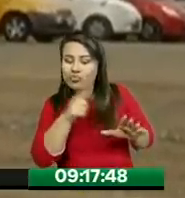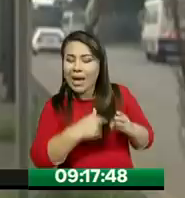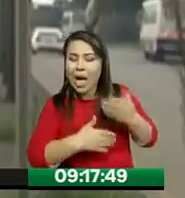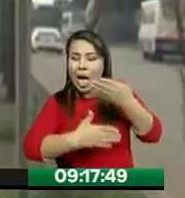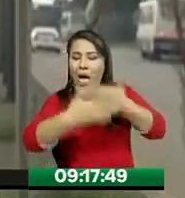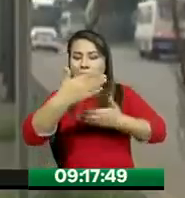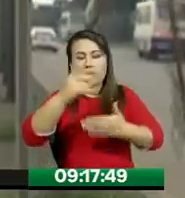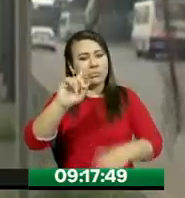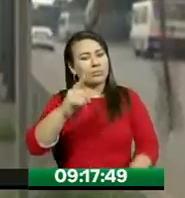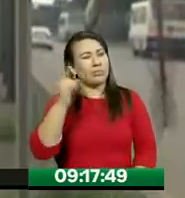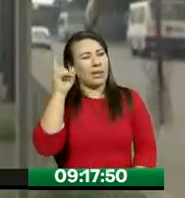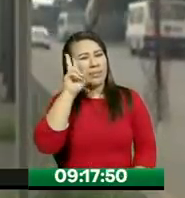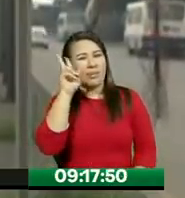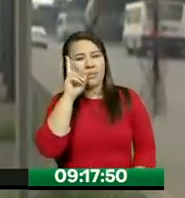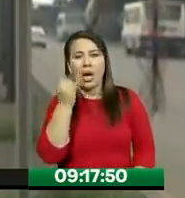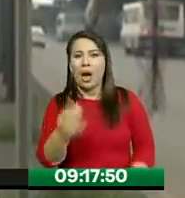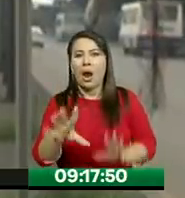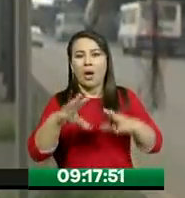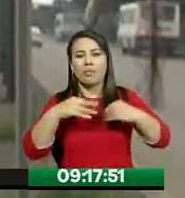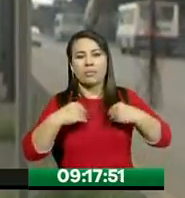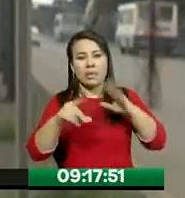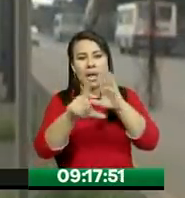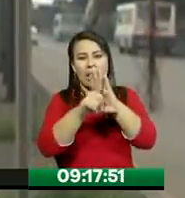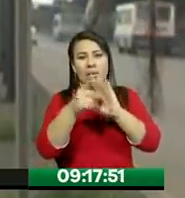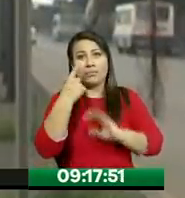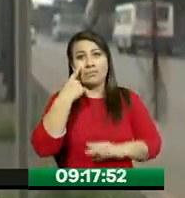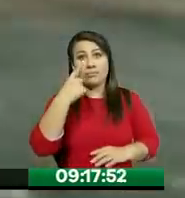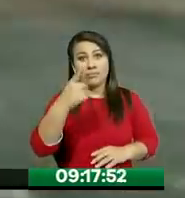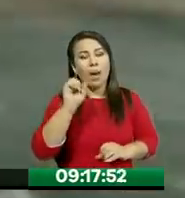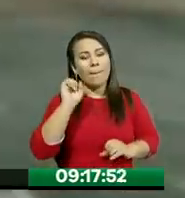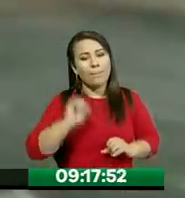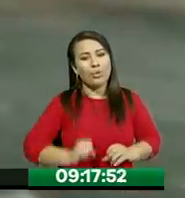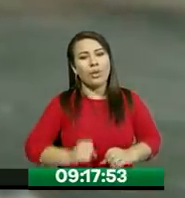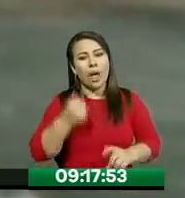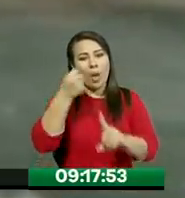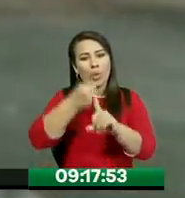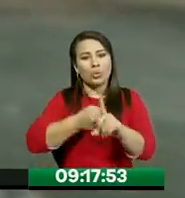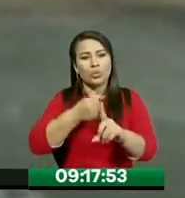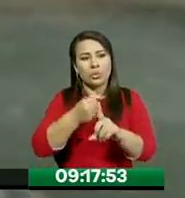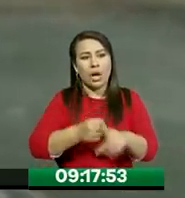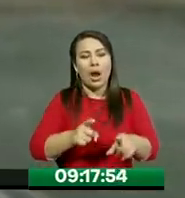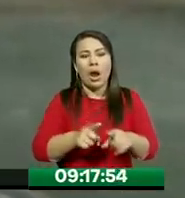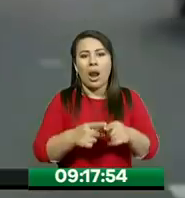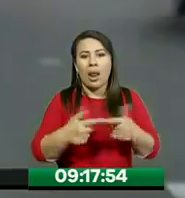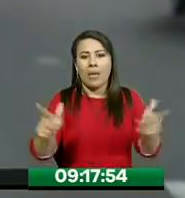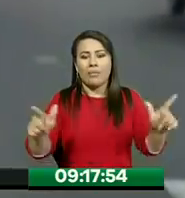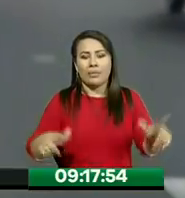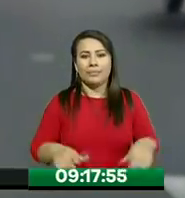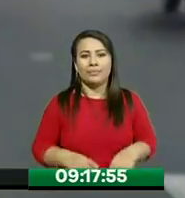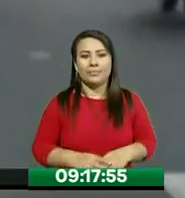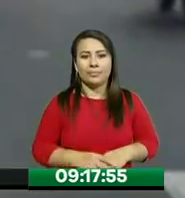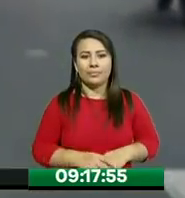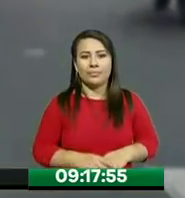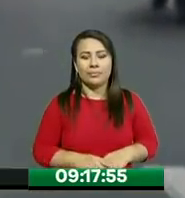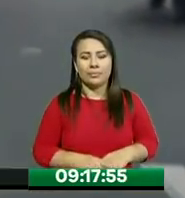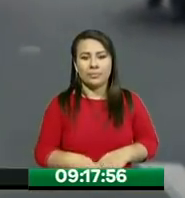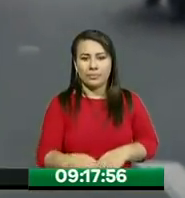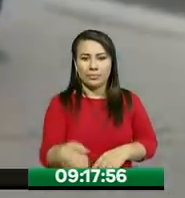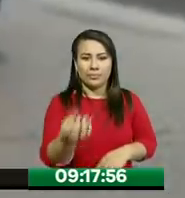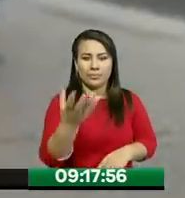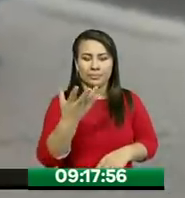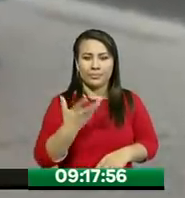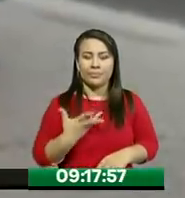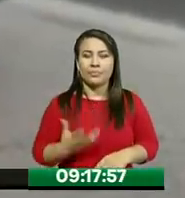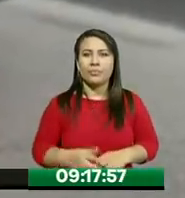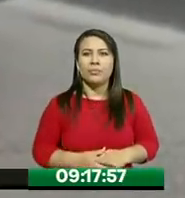desde otras partes y se alojan en este punto. Continuamos con más información. Adelante. Gracias, José, por la información que nos ha brindado.